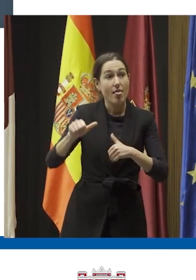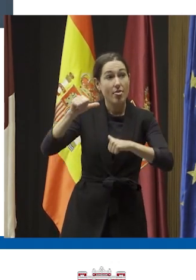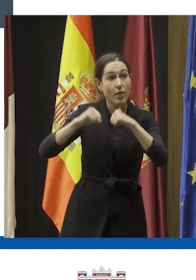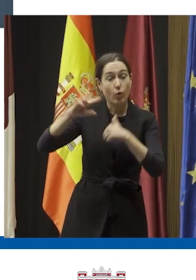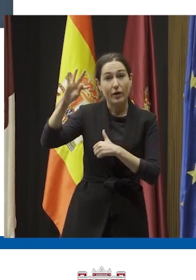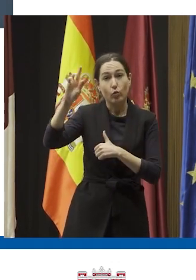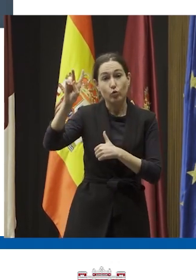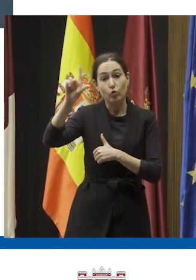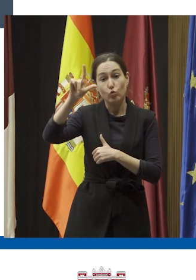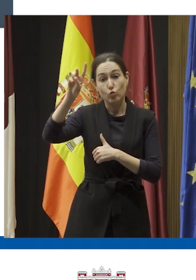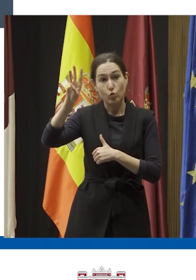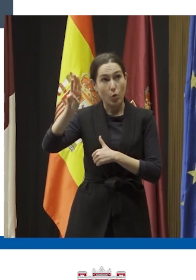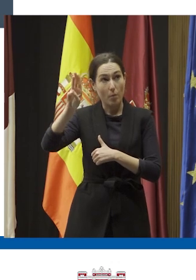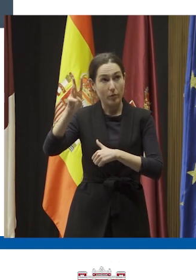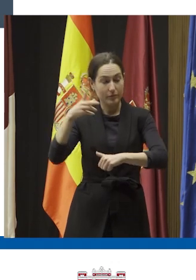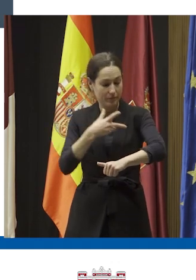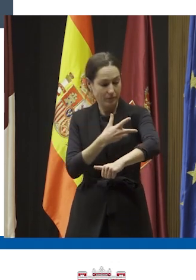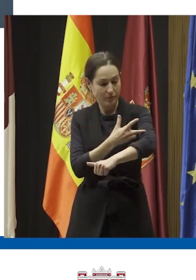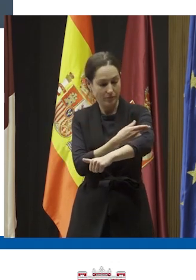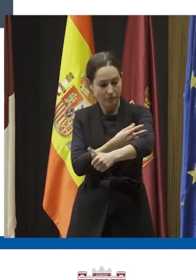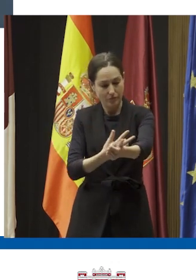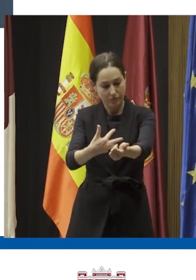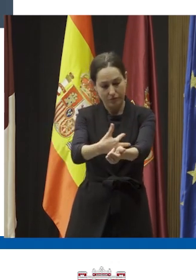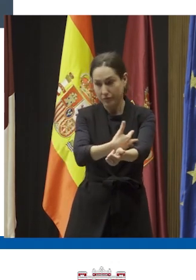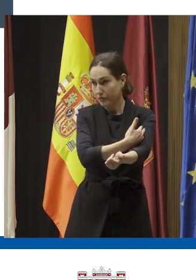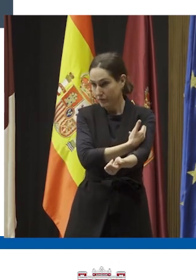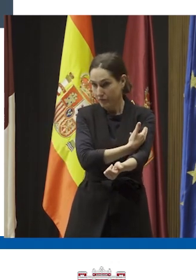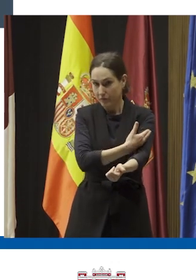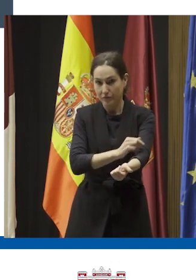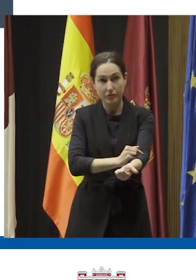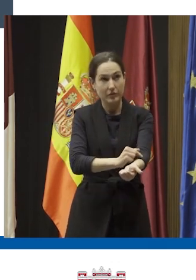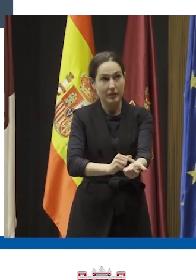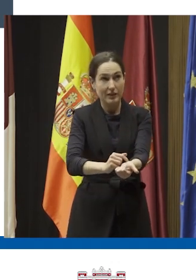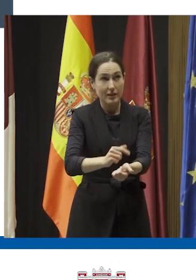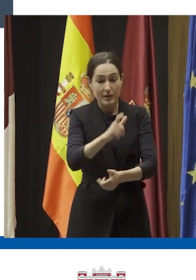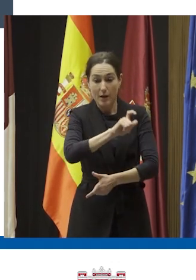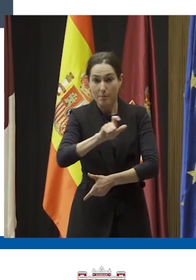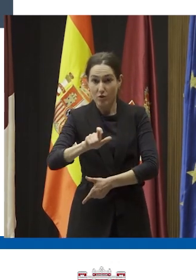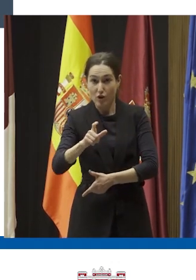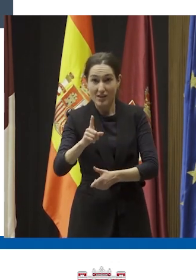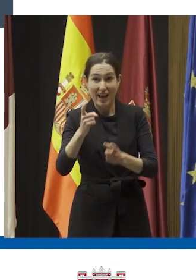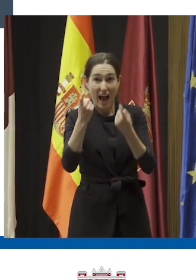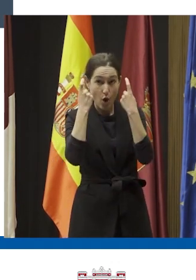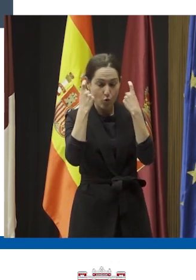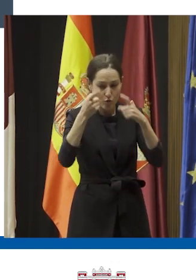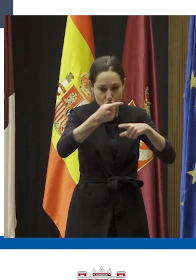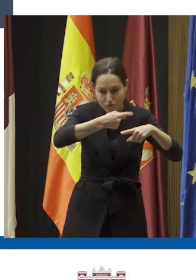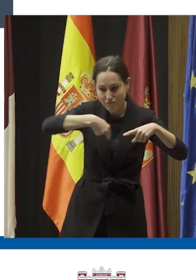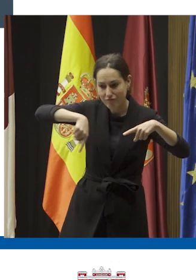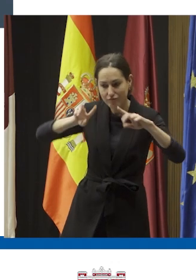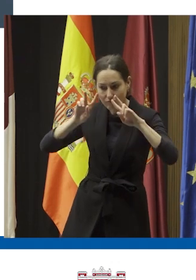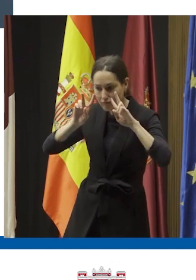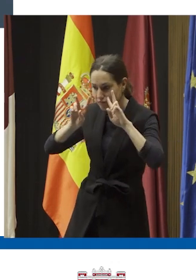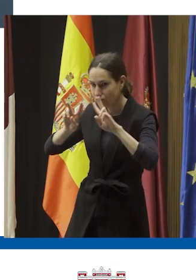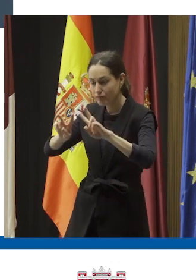disección del antebrazo, de alguna forma, con los alumnos alrededor. Se sabe quiénes son todos los alumnos porque el que